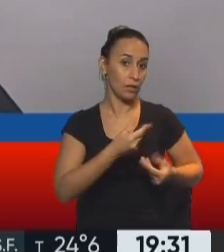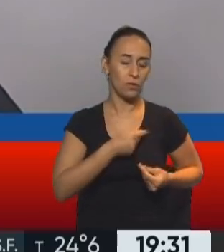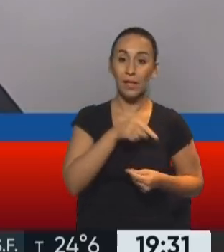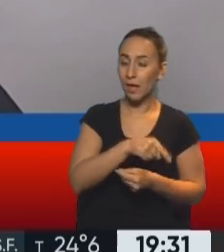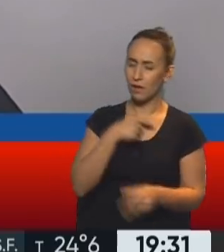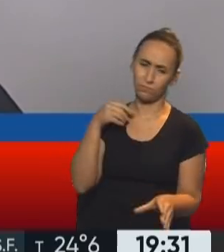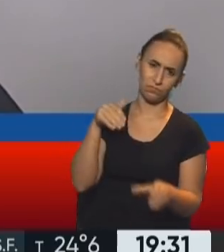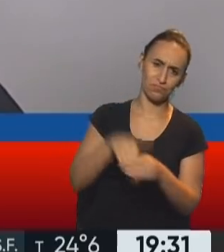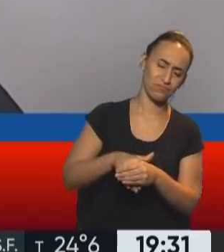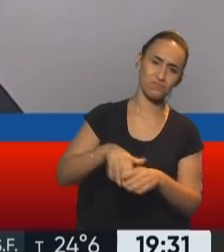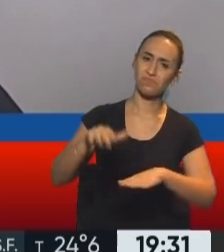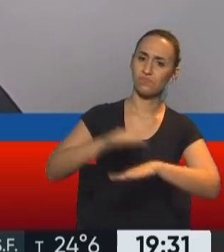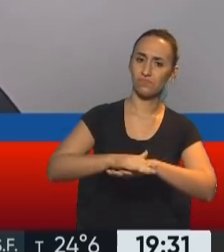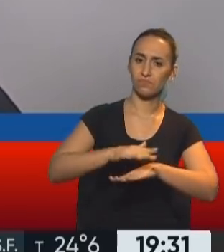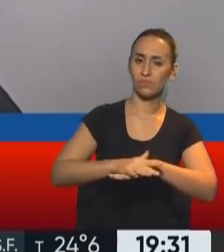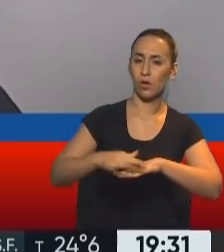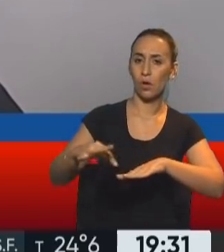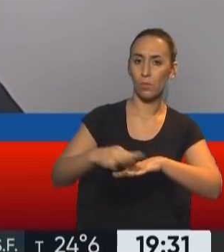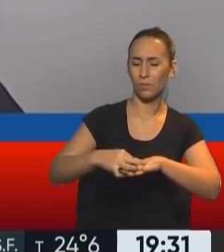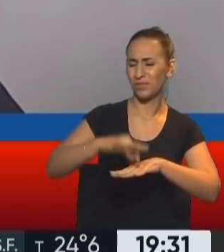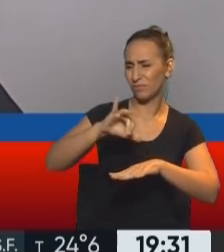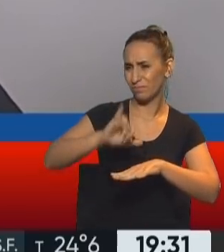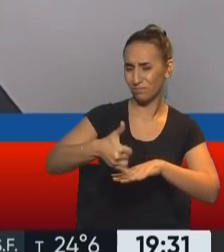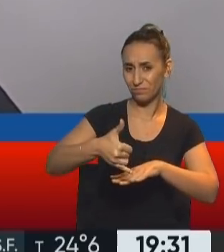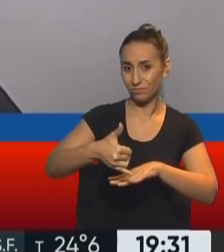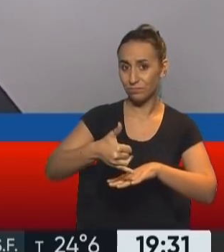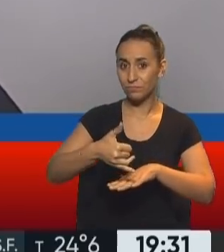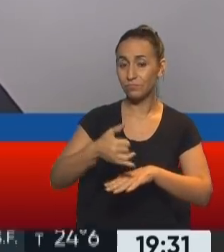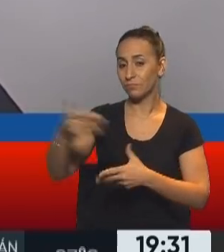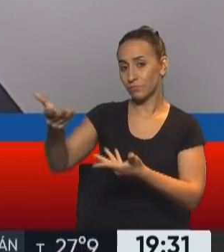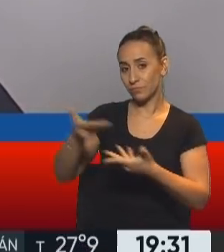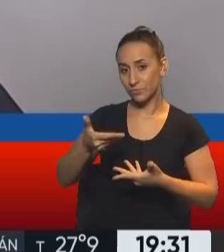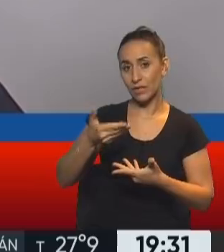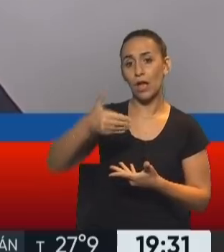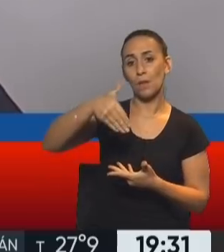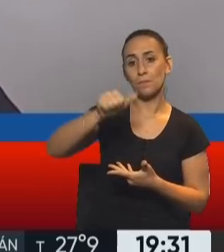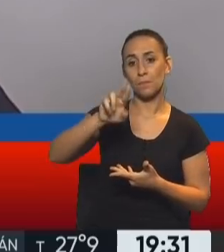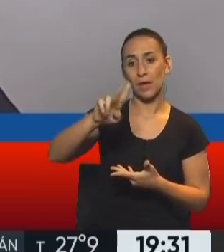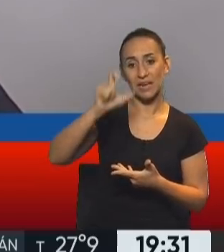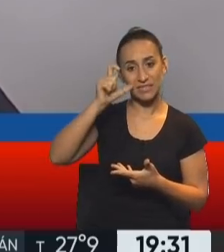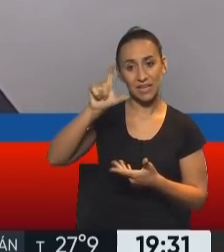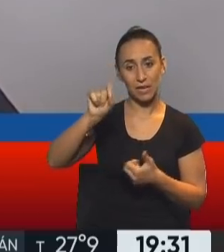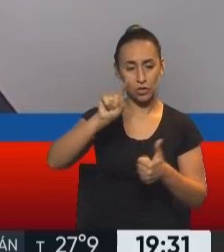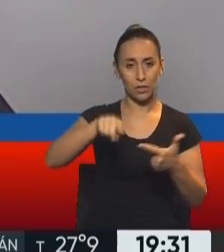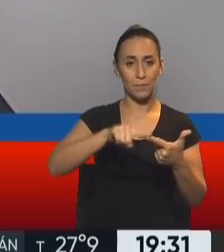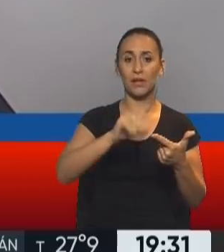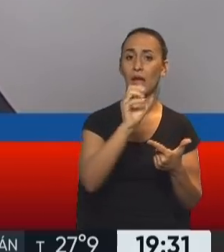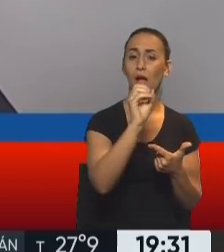mejor, al máximo. Y lo involucró a Marcelo Ebrard y lo involucró a Andrés Manuel López